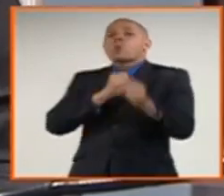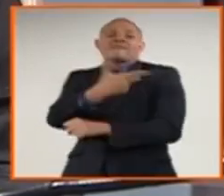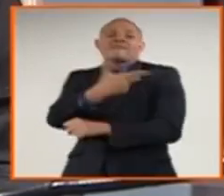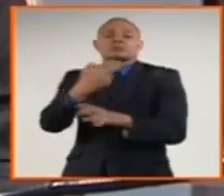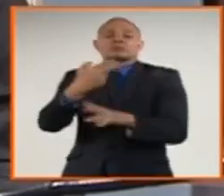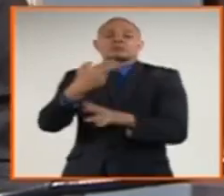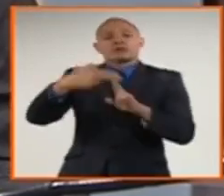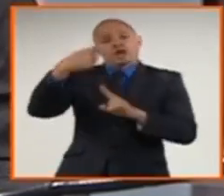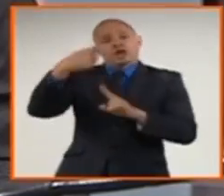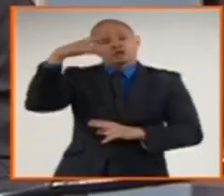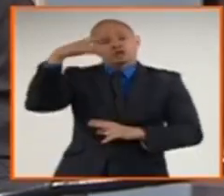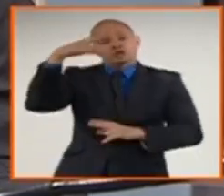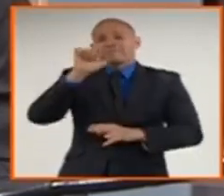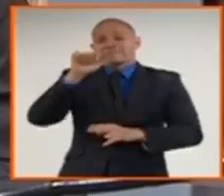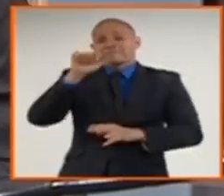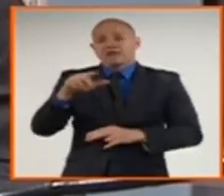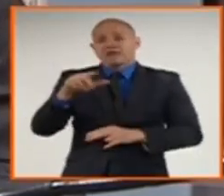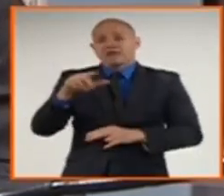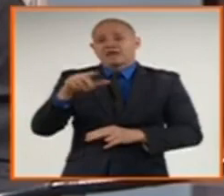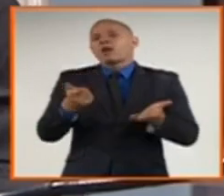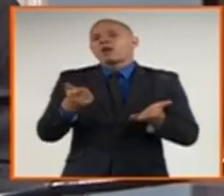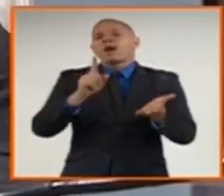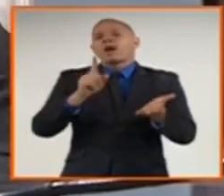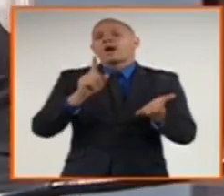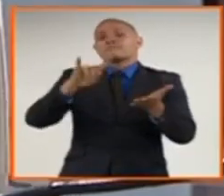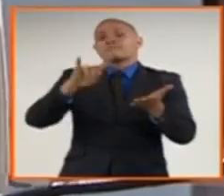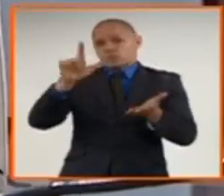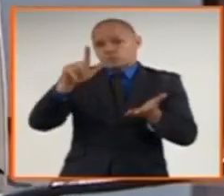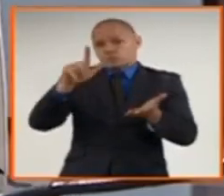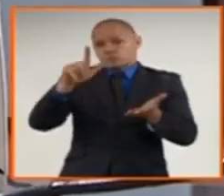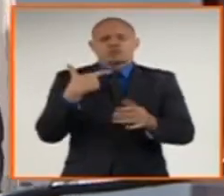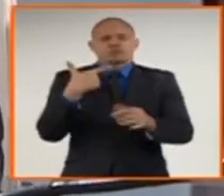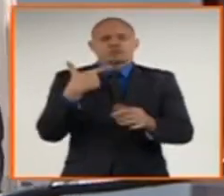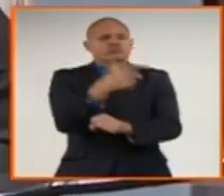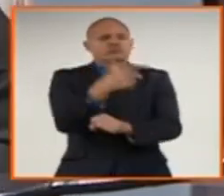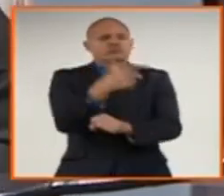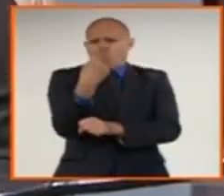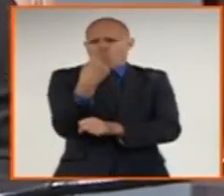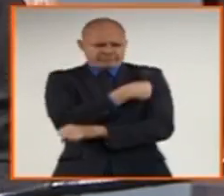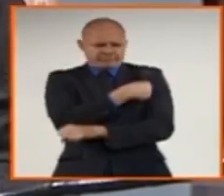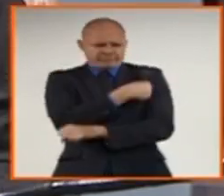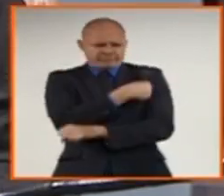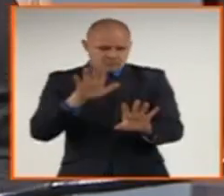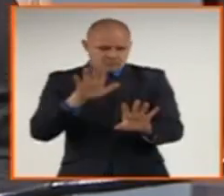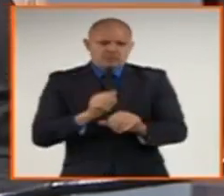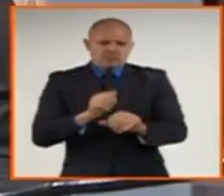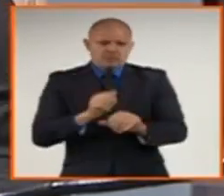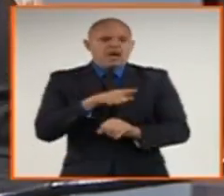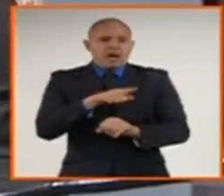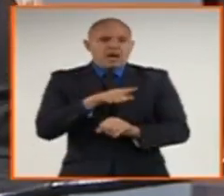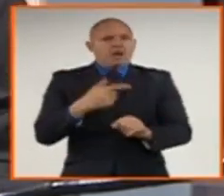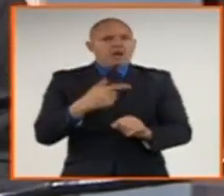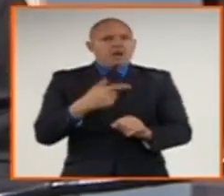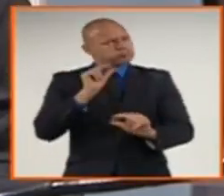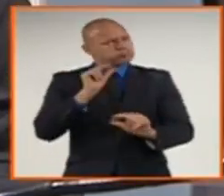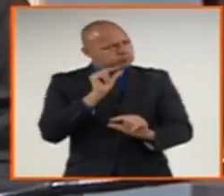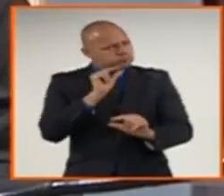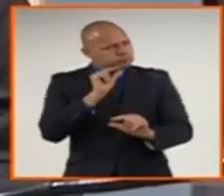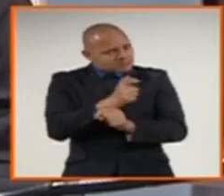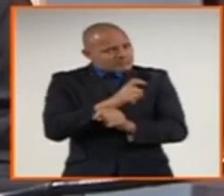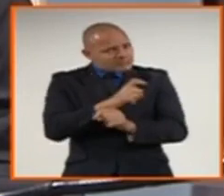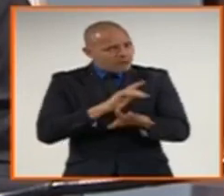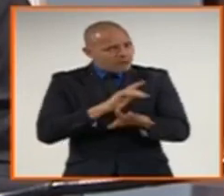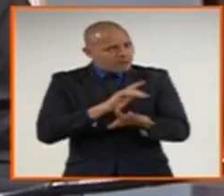de refuerzo. Quiere decir que eso nos subió a cerca de 1,8 millones, un poco más de 1,8 millones de niños vacunados,